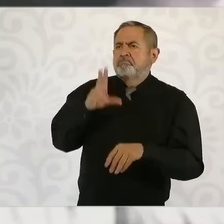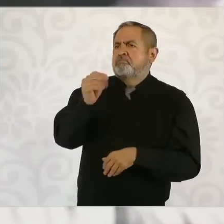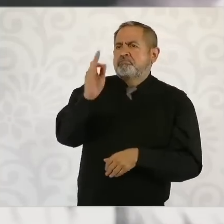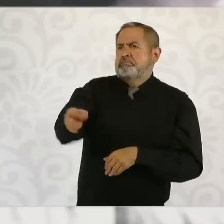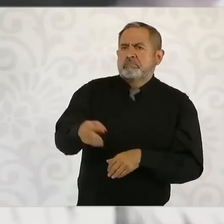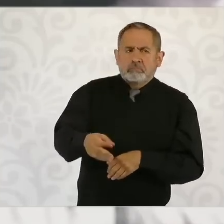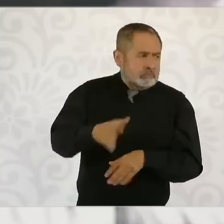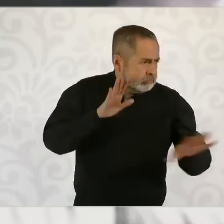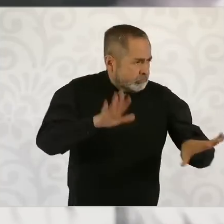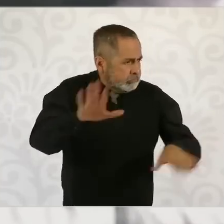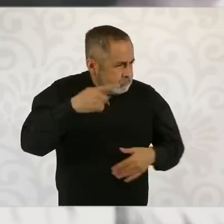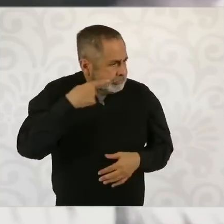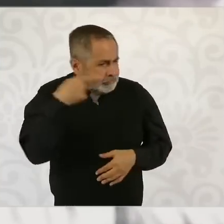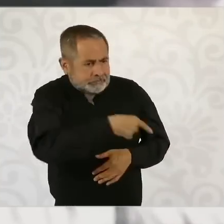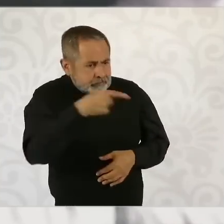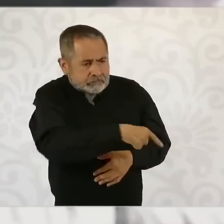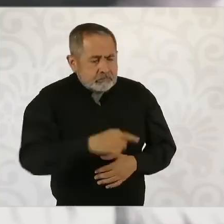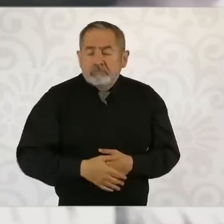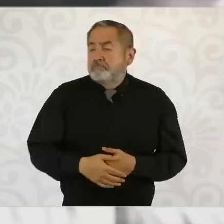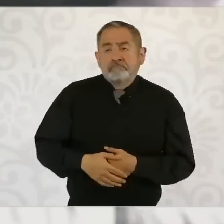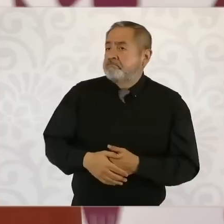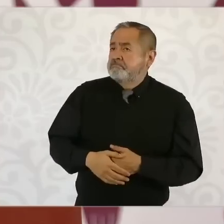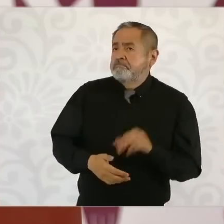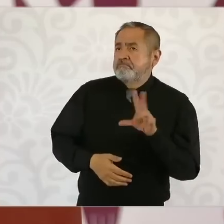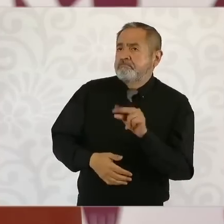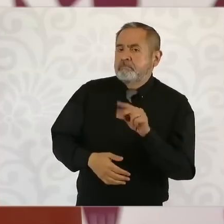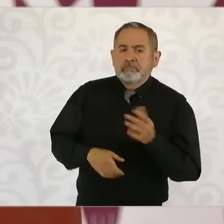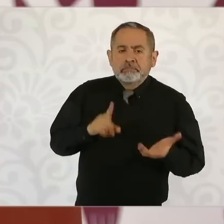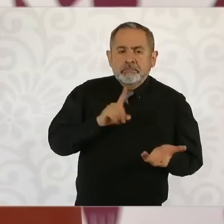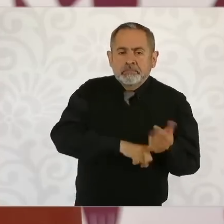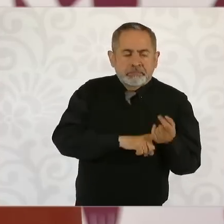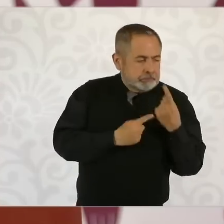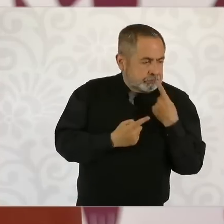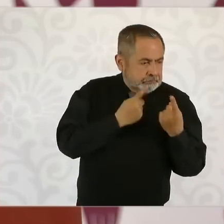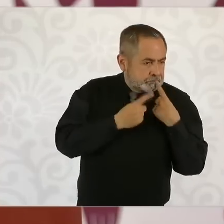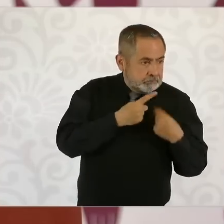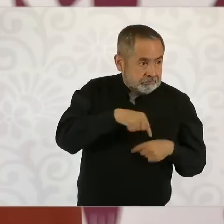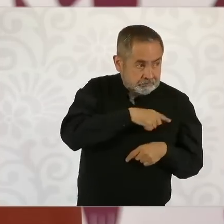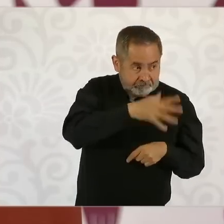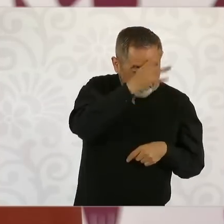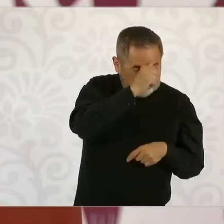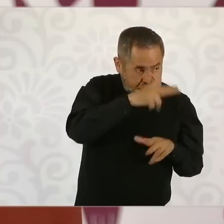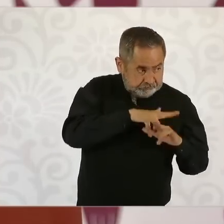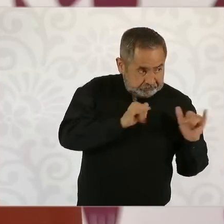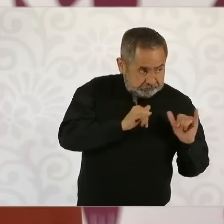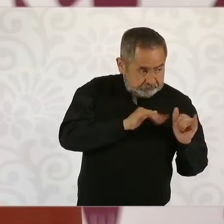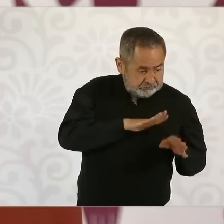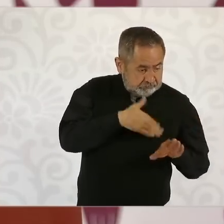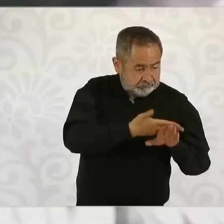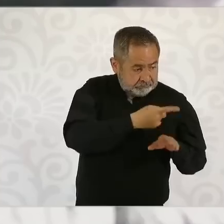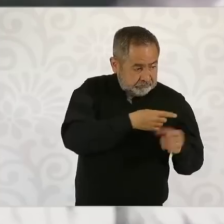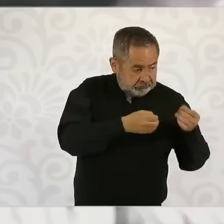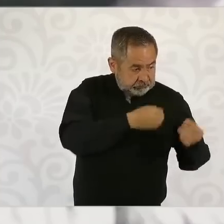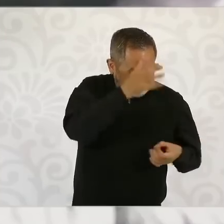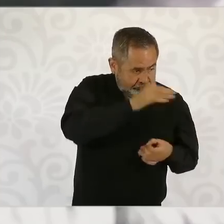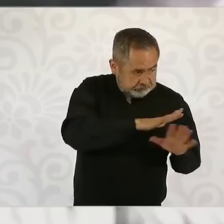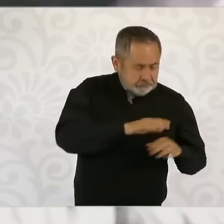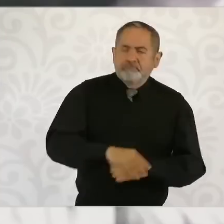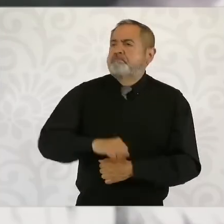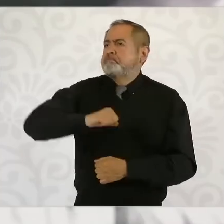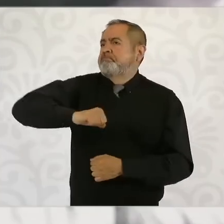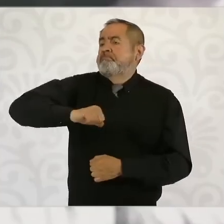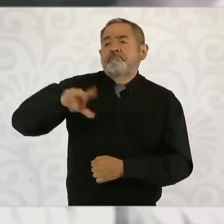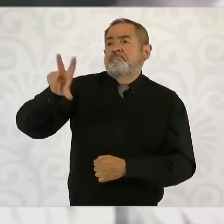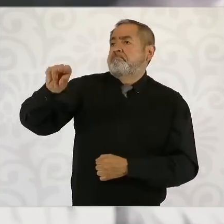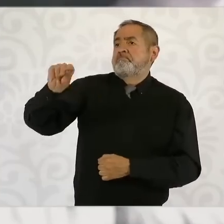proceder, porque dictaron un acuerdo interno en el que dijeron que ningún juez puede